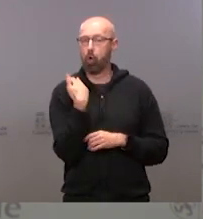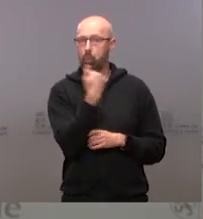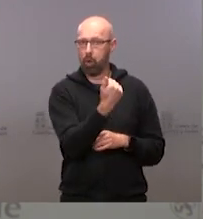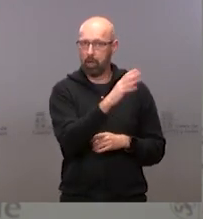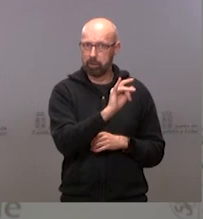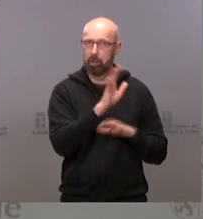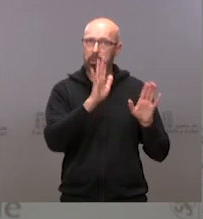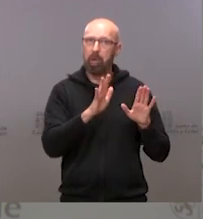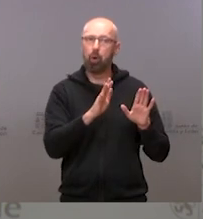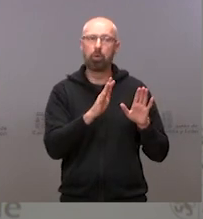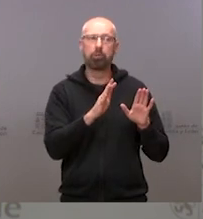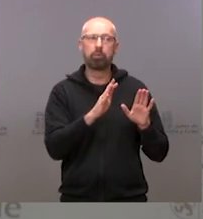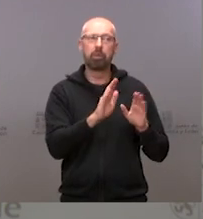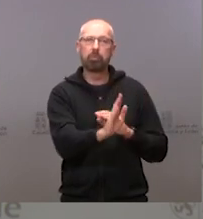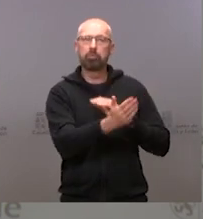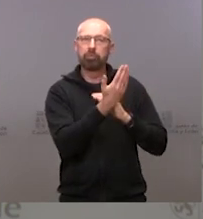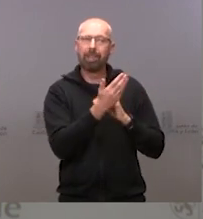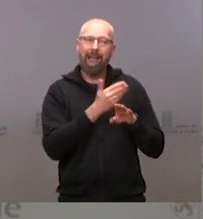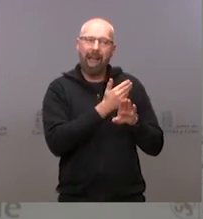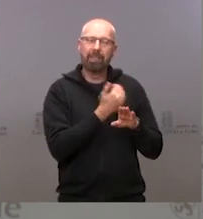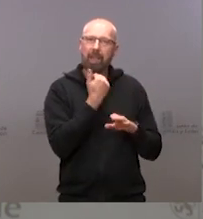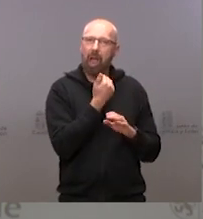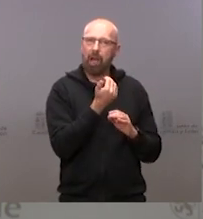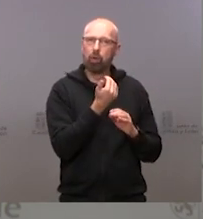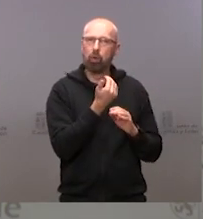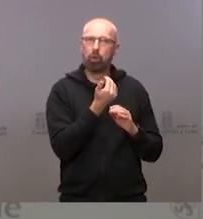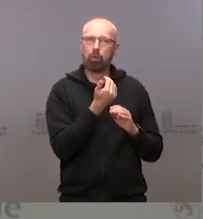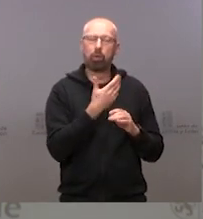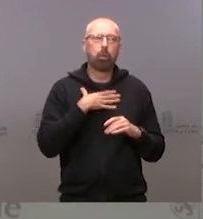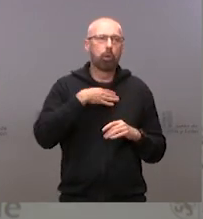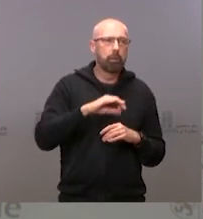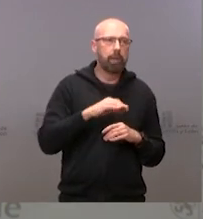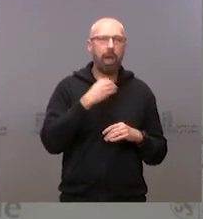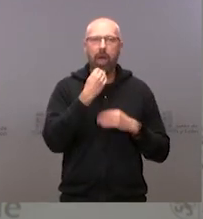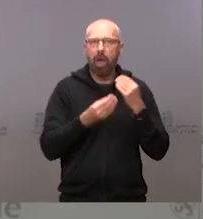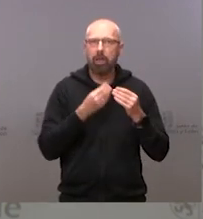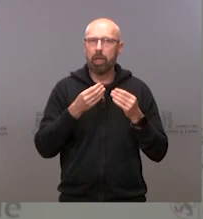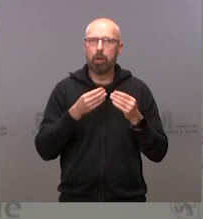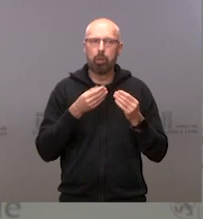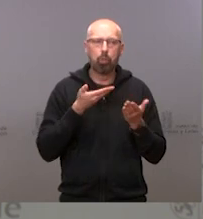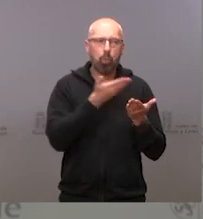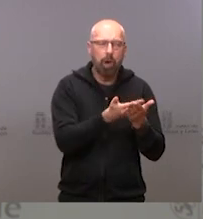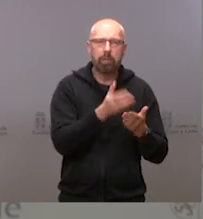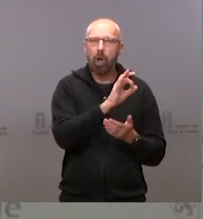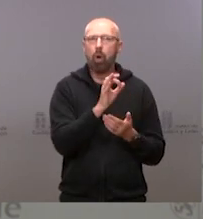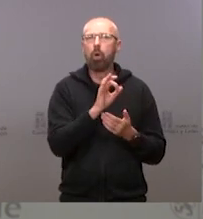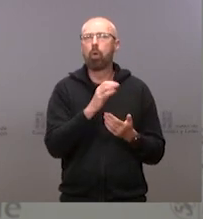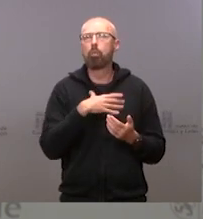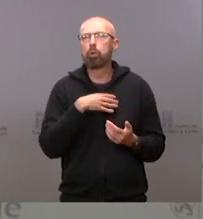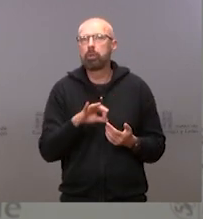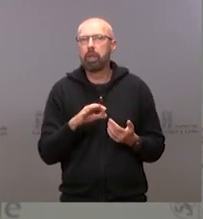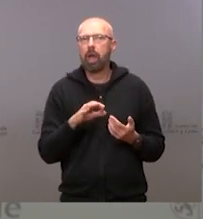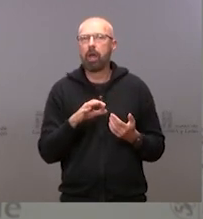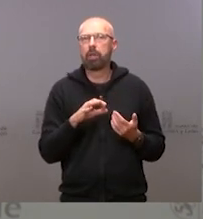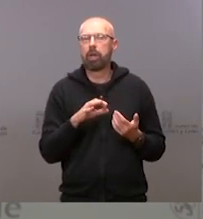no nos ha trasladado con anterioridad la posibilidad de hacer propuestas o la posibilidad de